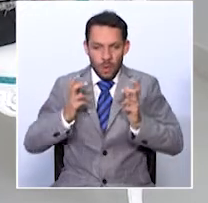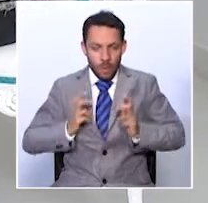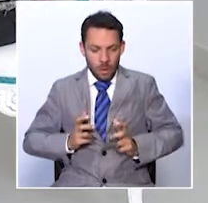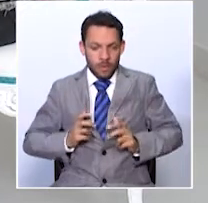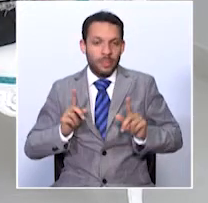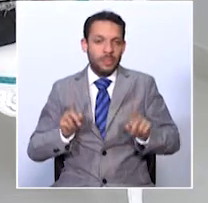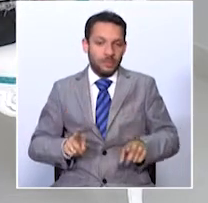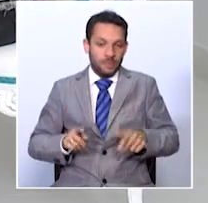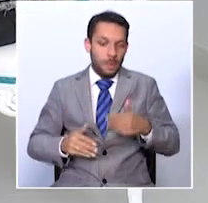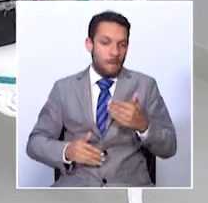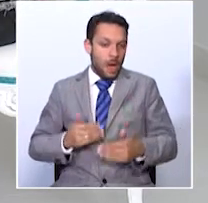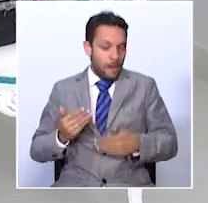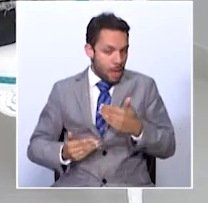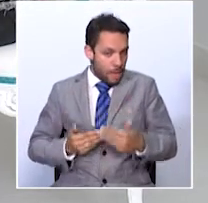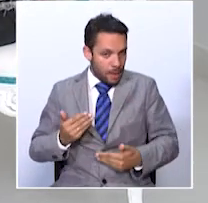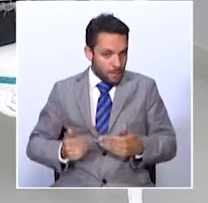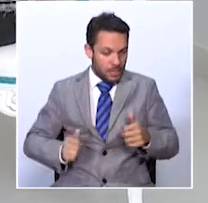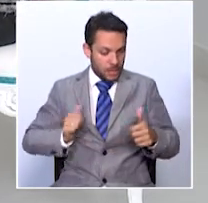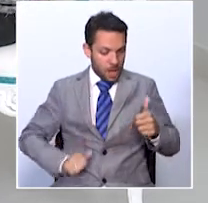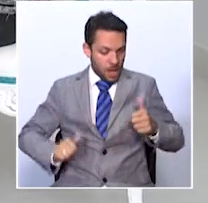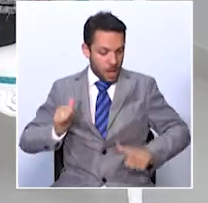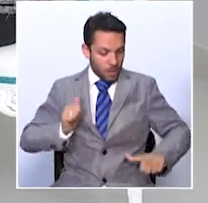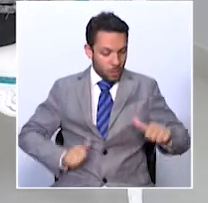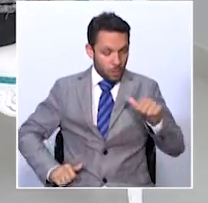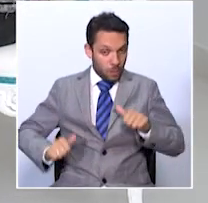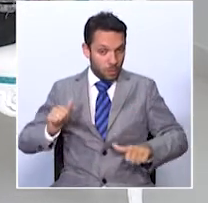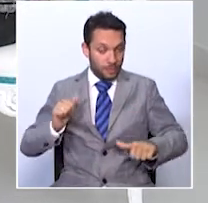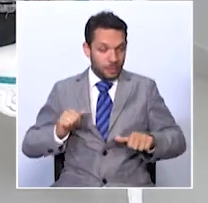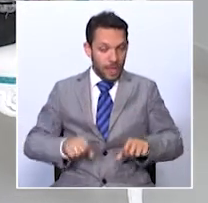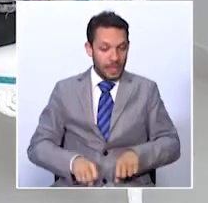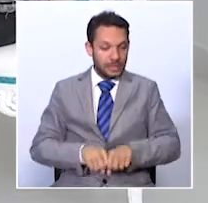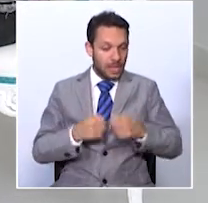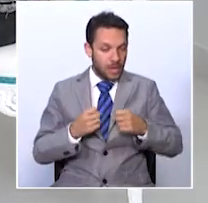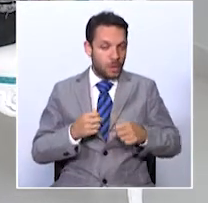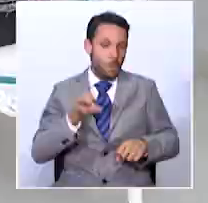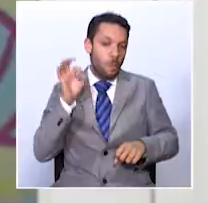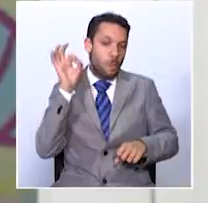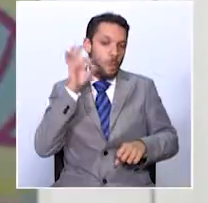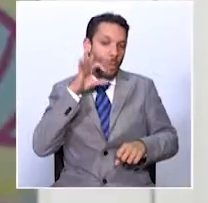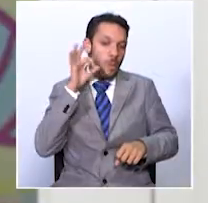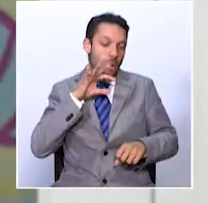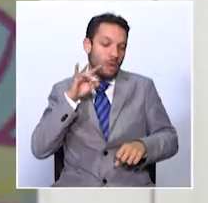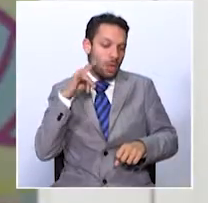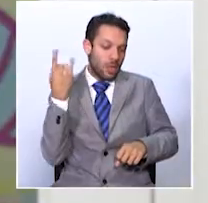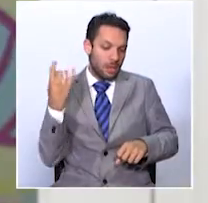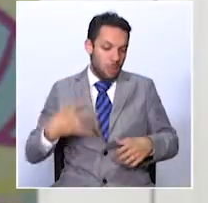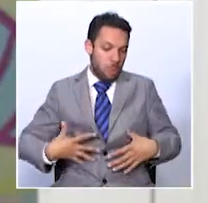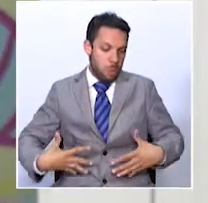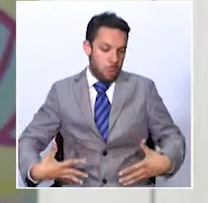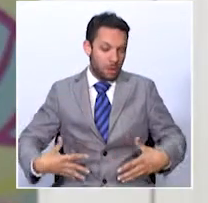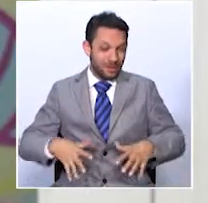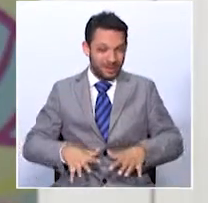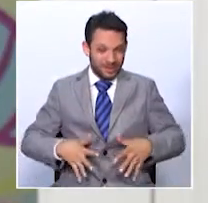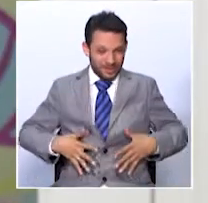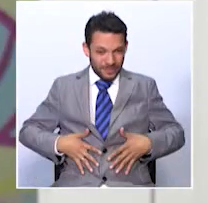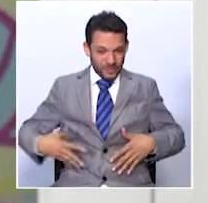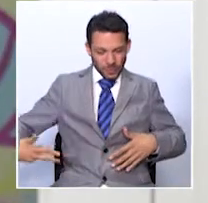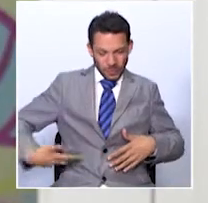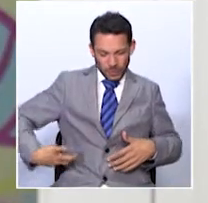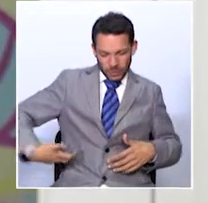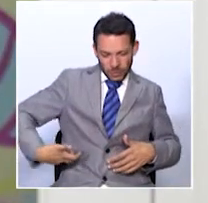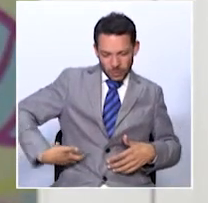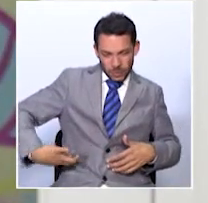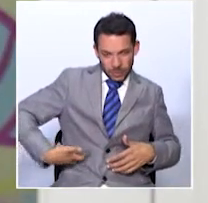proceso de cicatrización y que algunos pueden hacer queloides o no, especialmente en la cirugía de abdomen, la lipectomía, cuando hay que